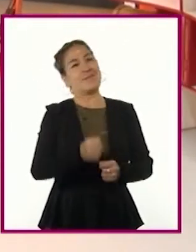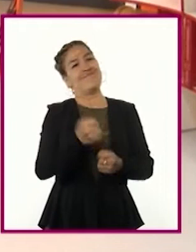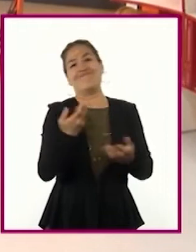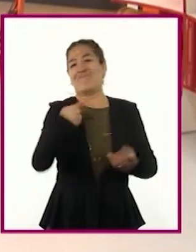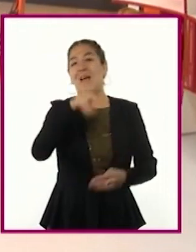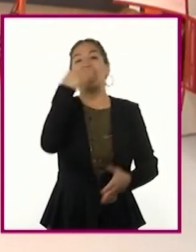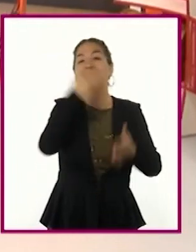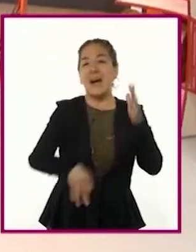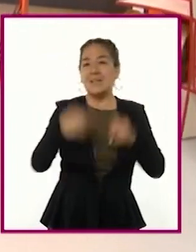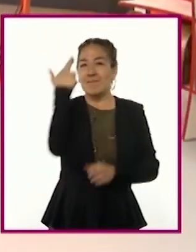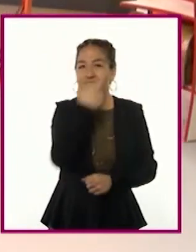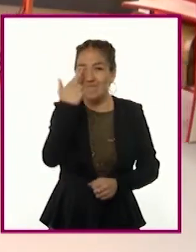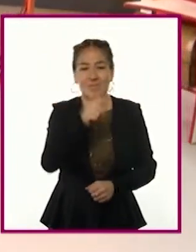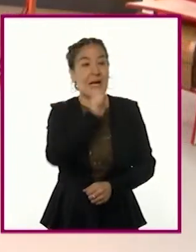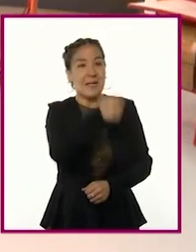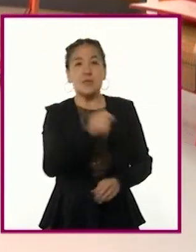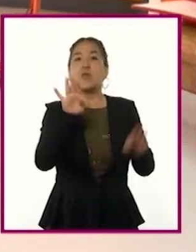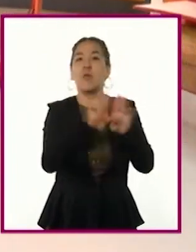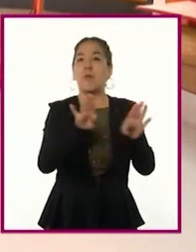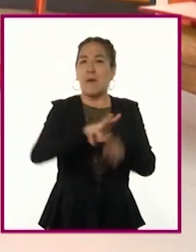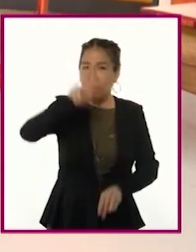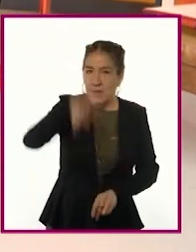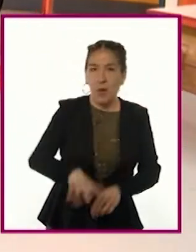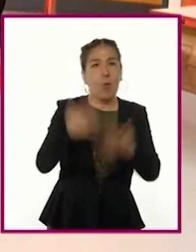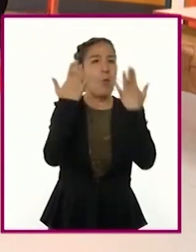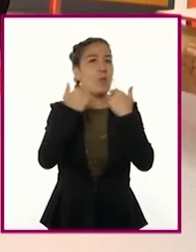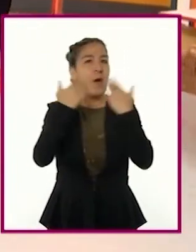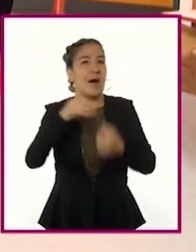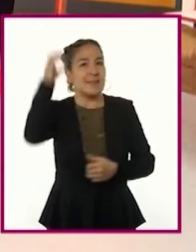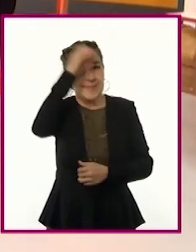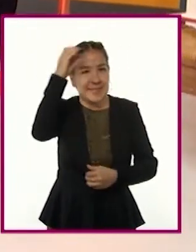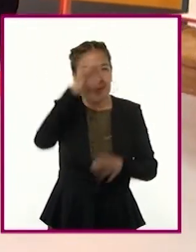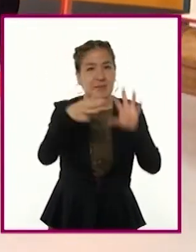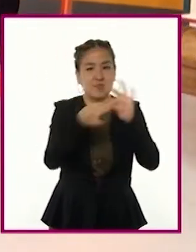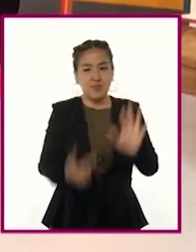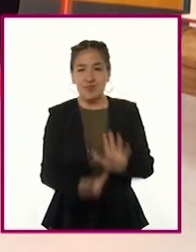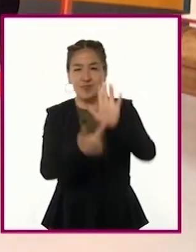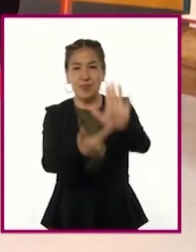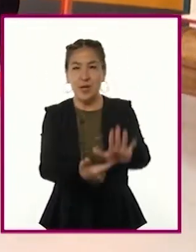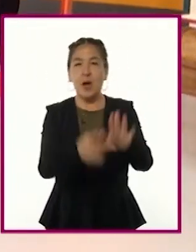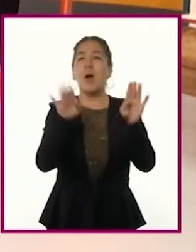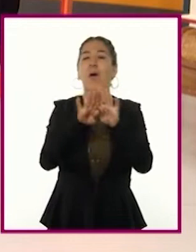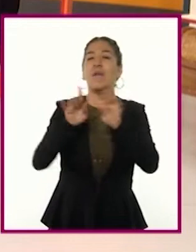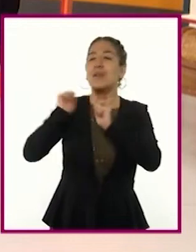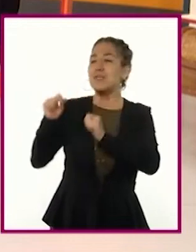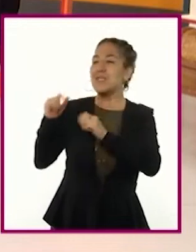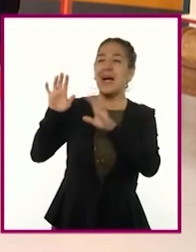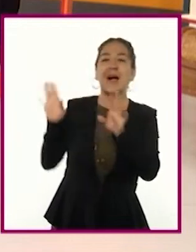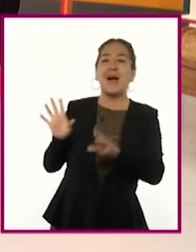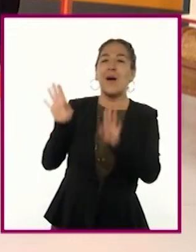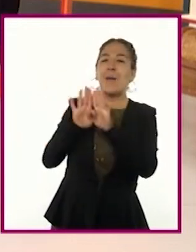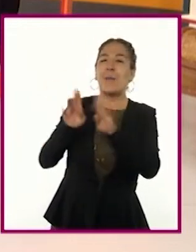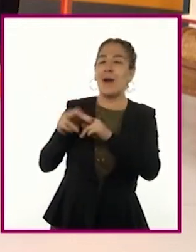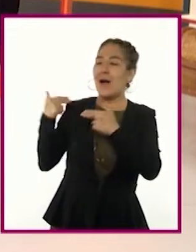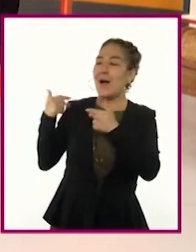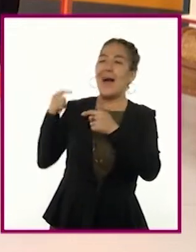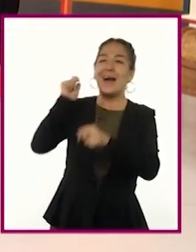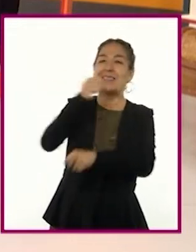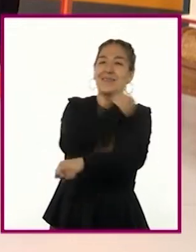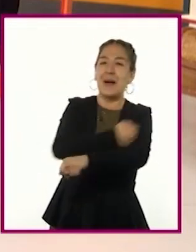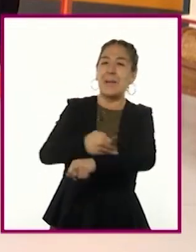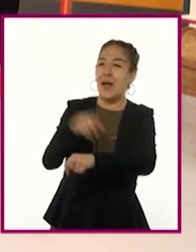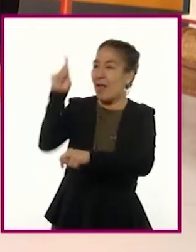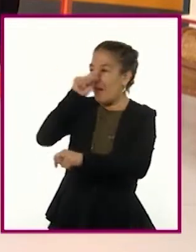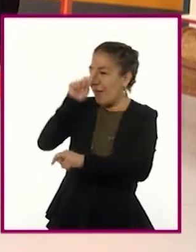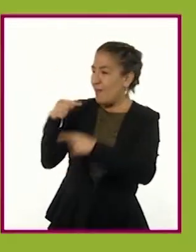y reflexión racional, que no se verifican y se transmiten incluso de generación en generación, justamente como